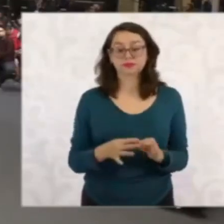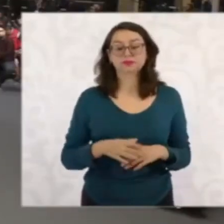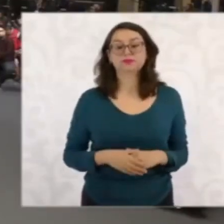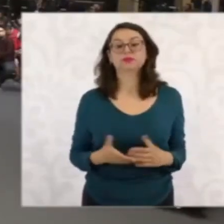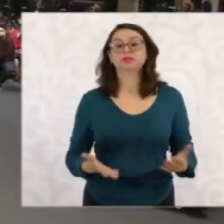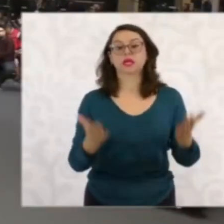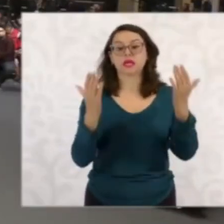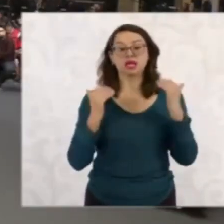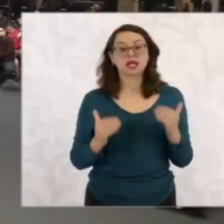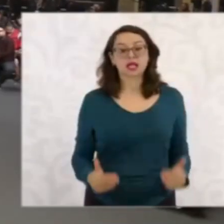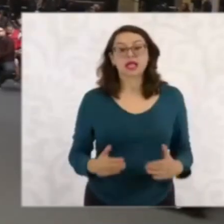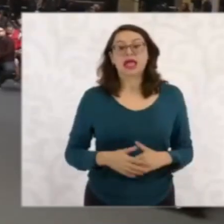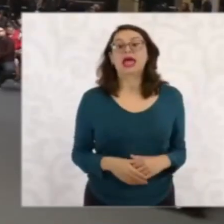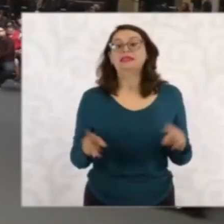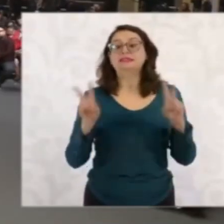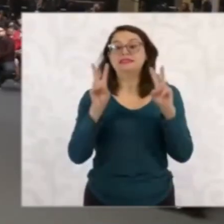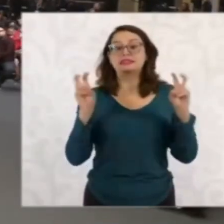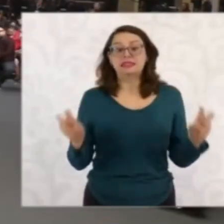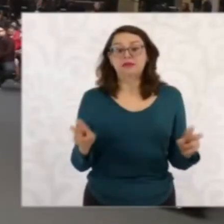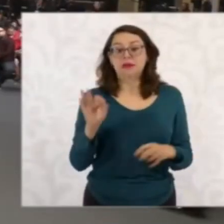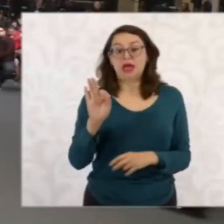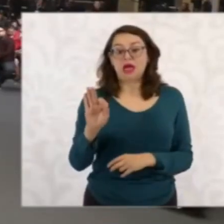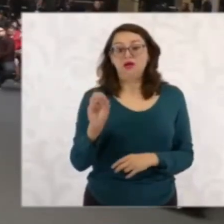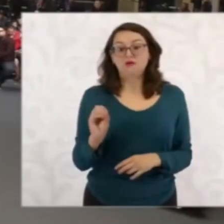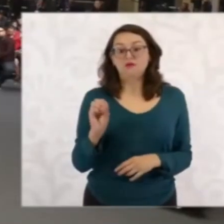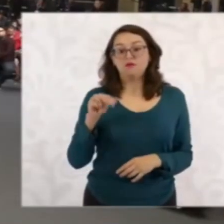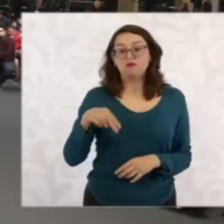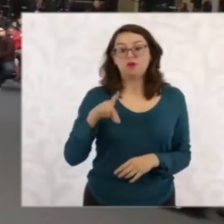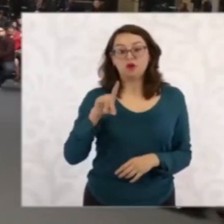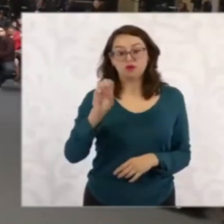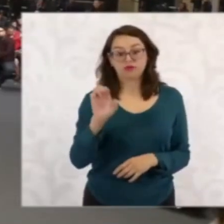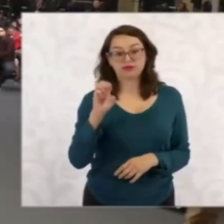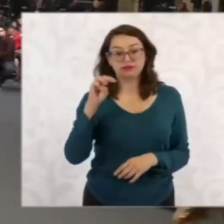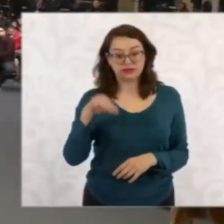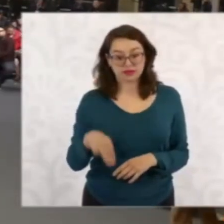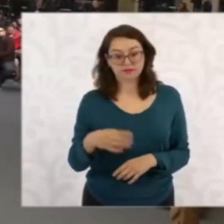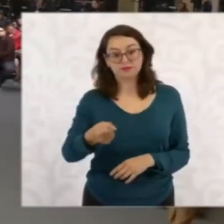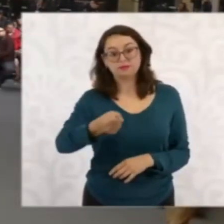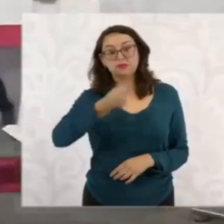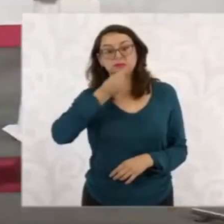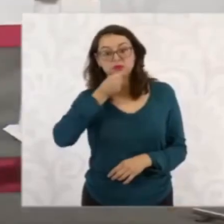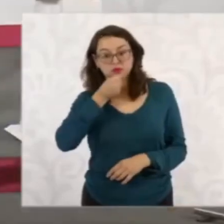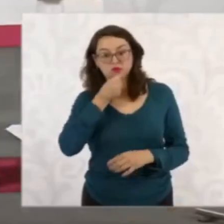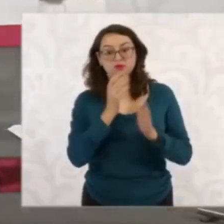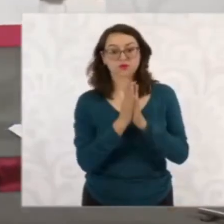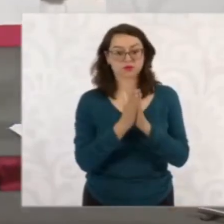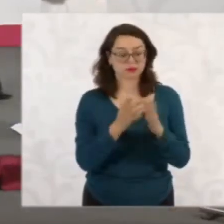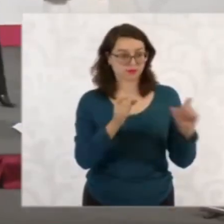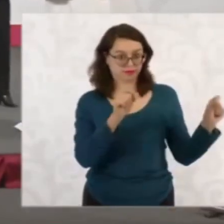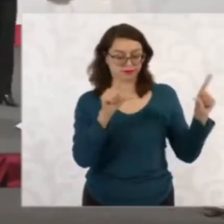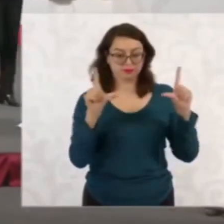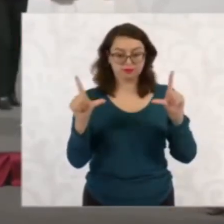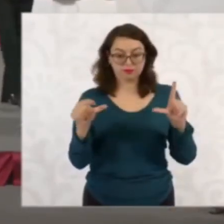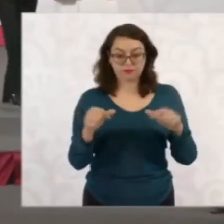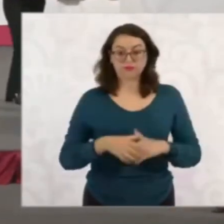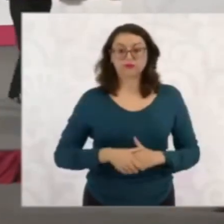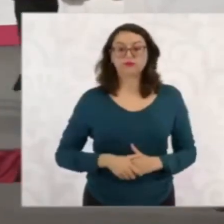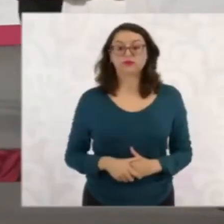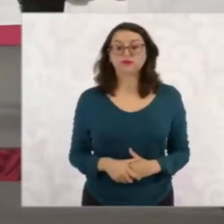Fonden. Si me prestan un micrófono, por favor. A ver, ahora la siguiente, por favor.